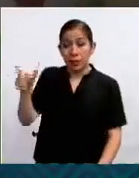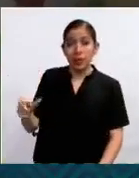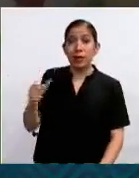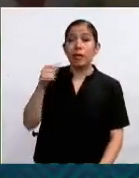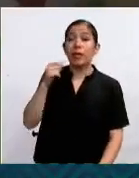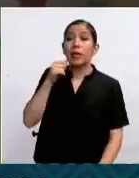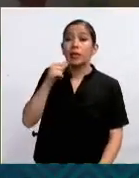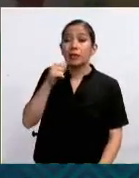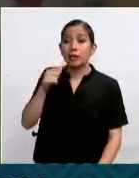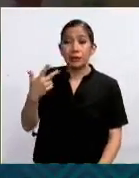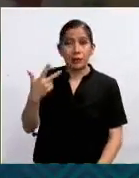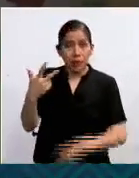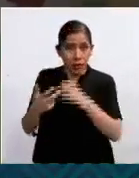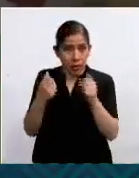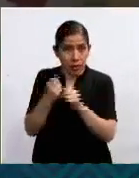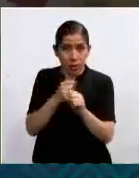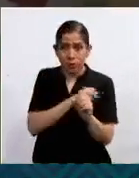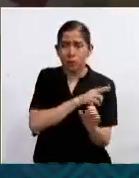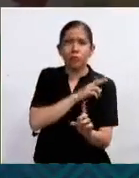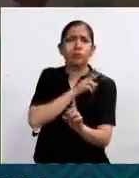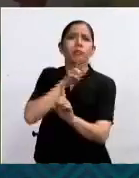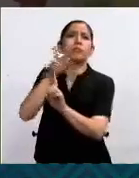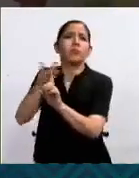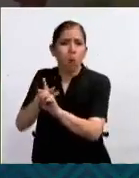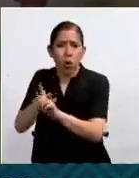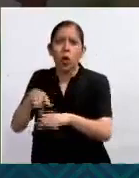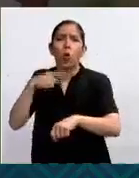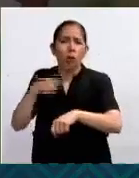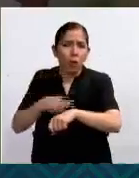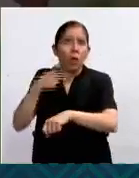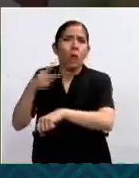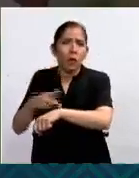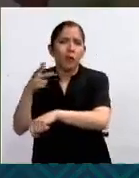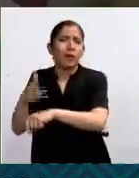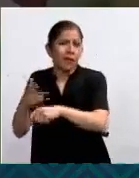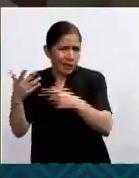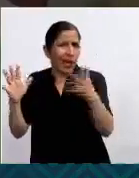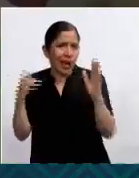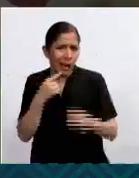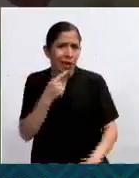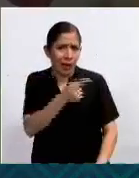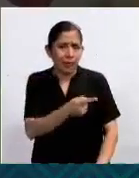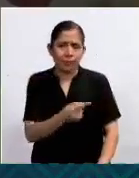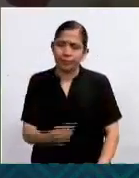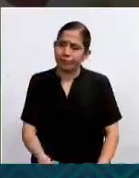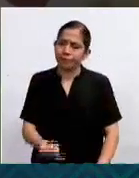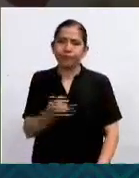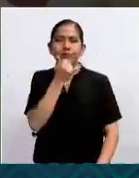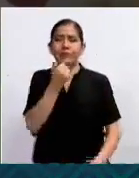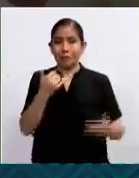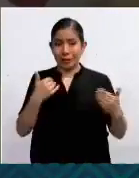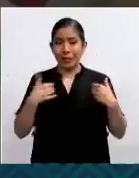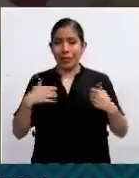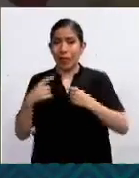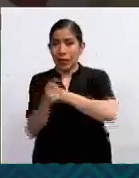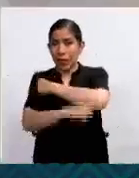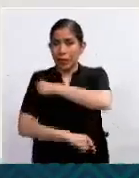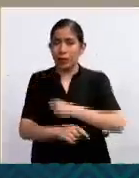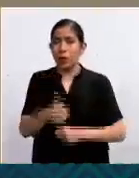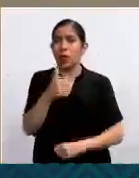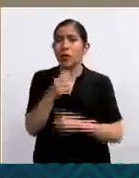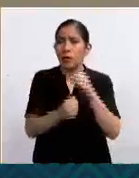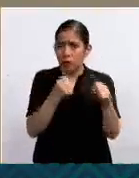menor de 3 años había abusado de la misma en reiteradas oportunidades. Por este delito, él mismo tenía una sentencia de 10